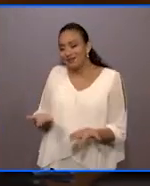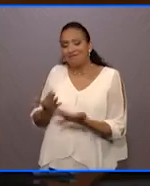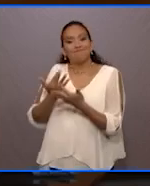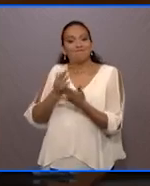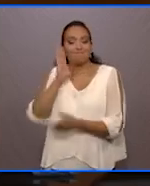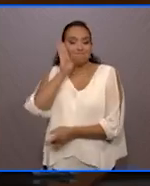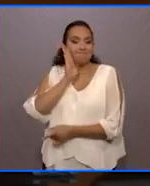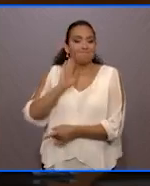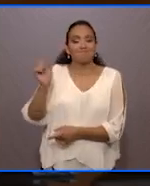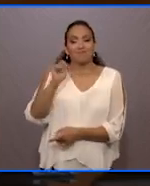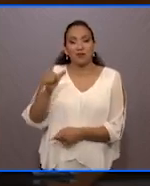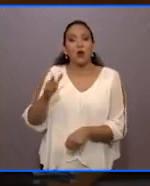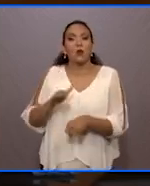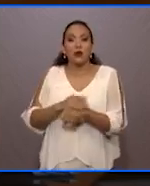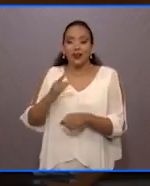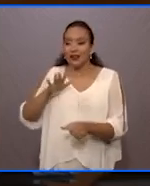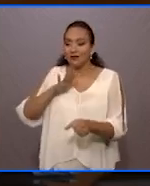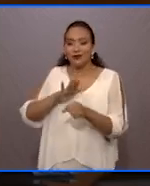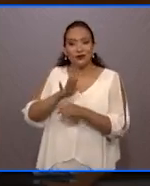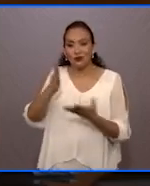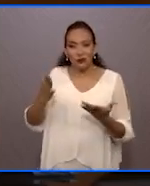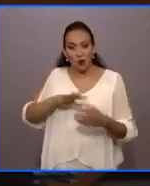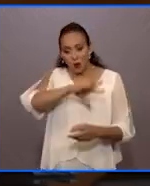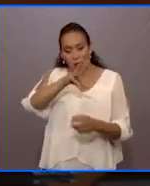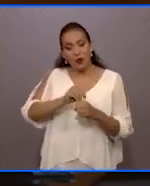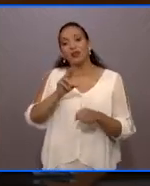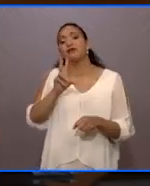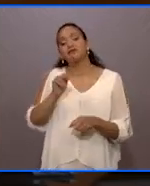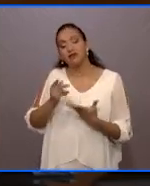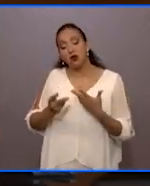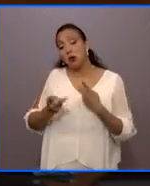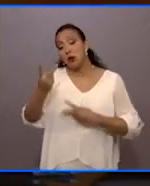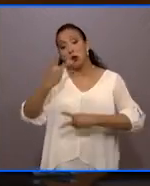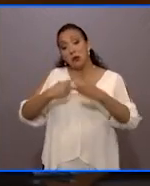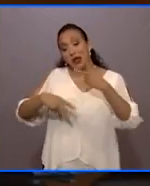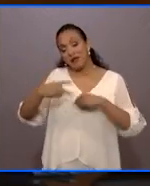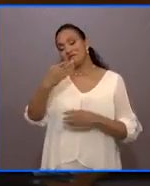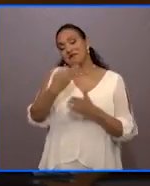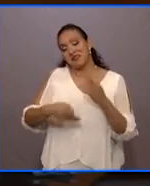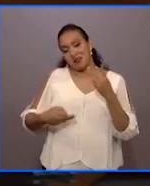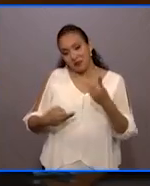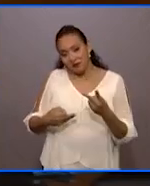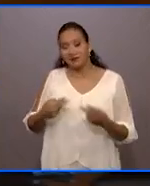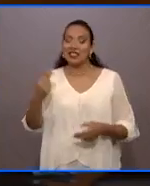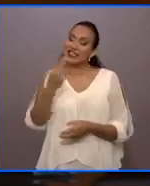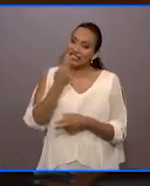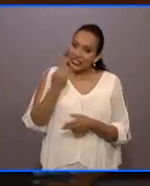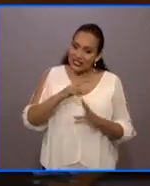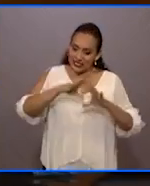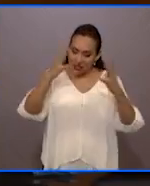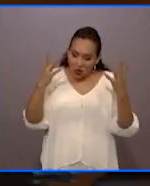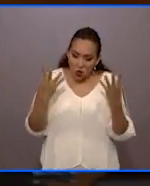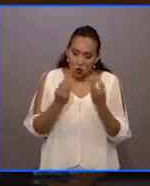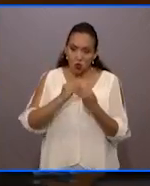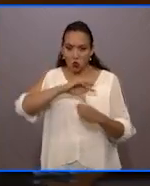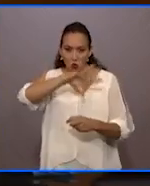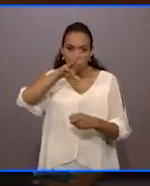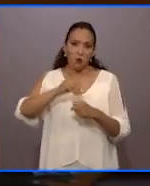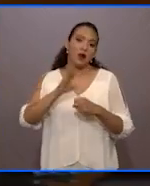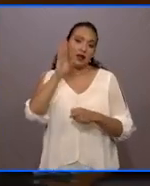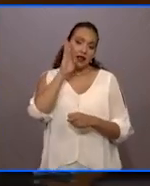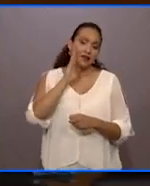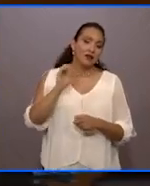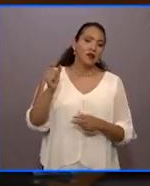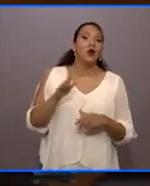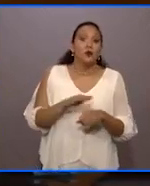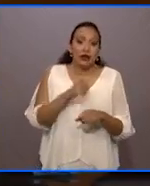de oportunidad de que ellos puedan asistir no puede implicar estar variando este tipo de